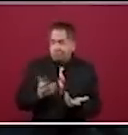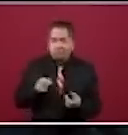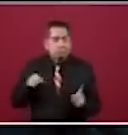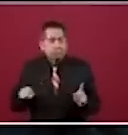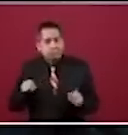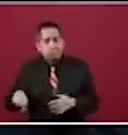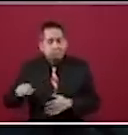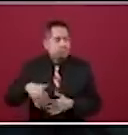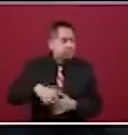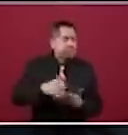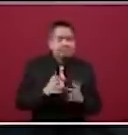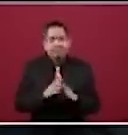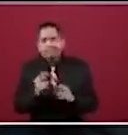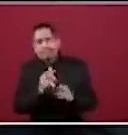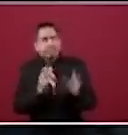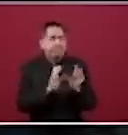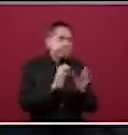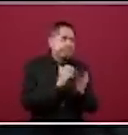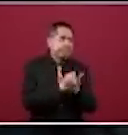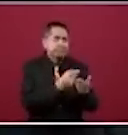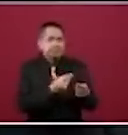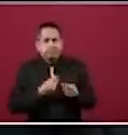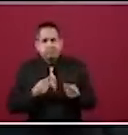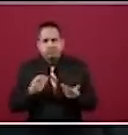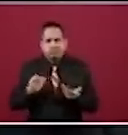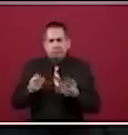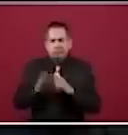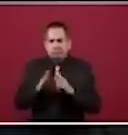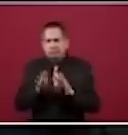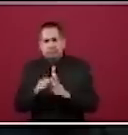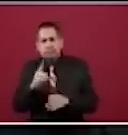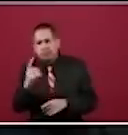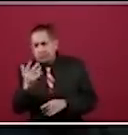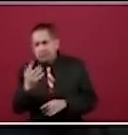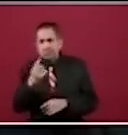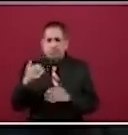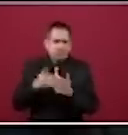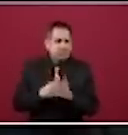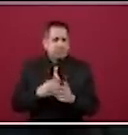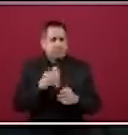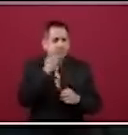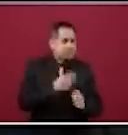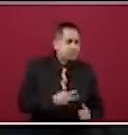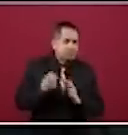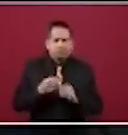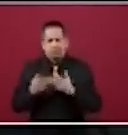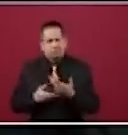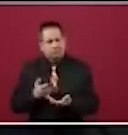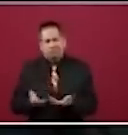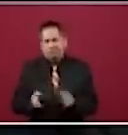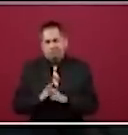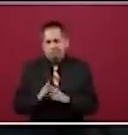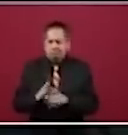consiguiendo esos documentos de especialidad en 50, 100 mil pesos, robándose los exámenes, y hay